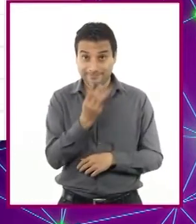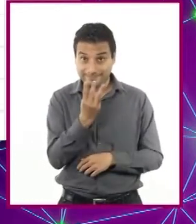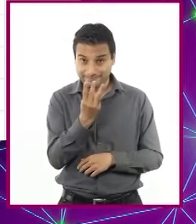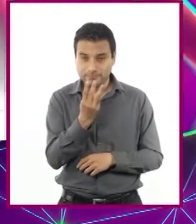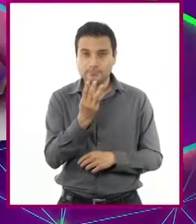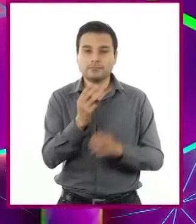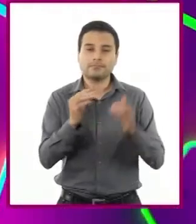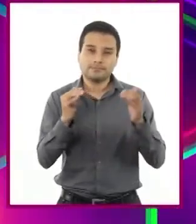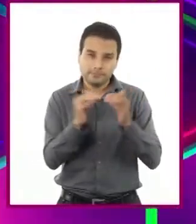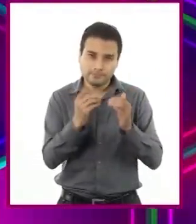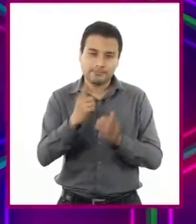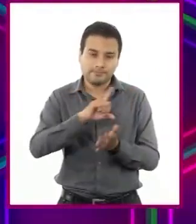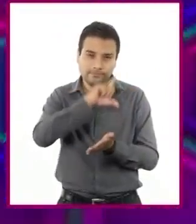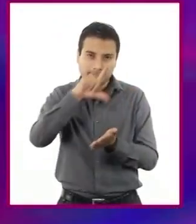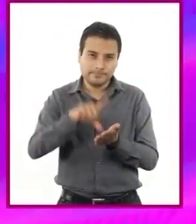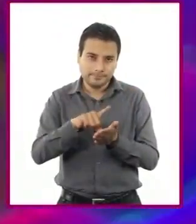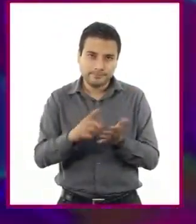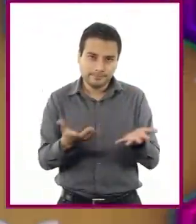litro.